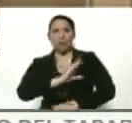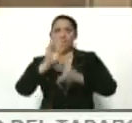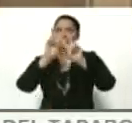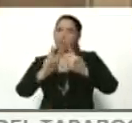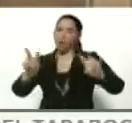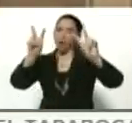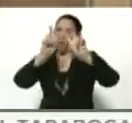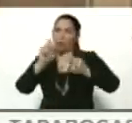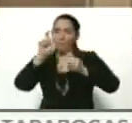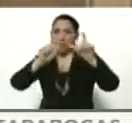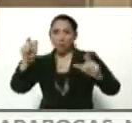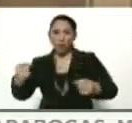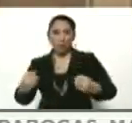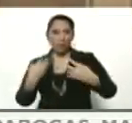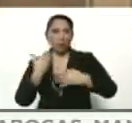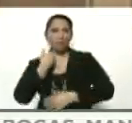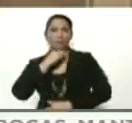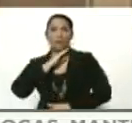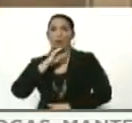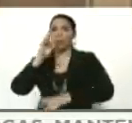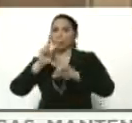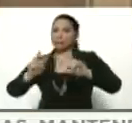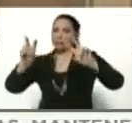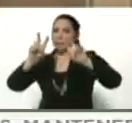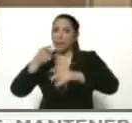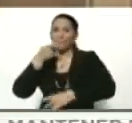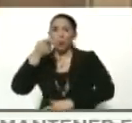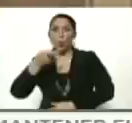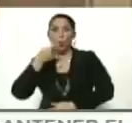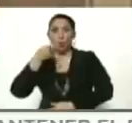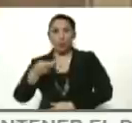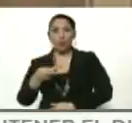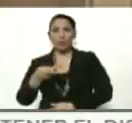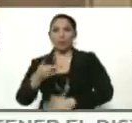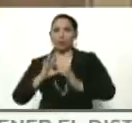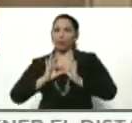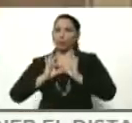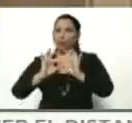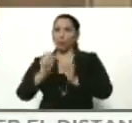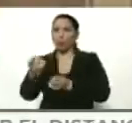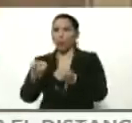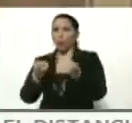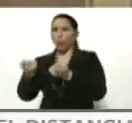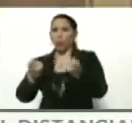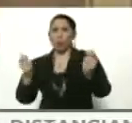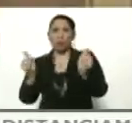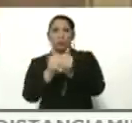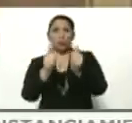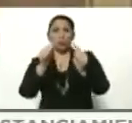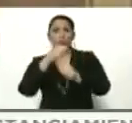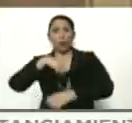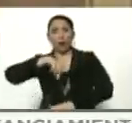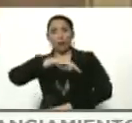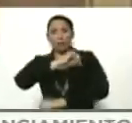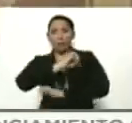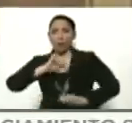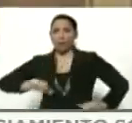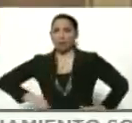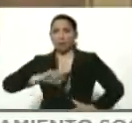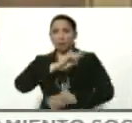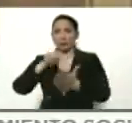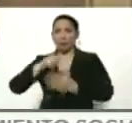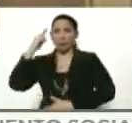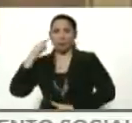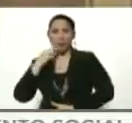revisando los casos, revisando las políticas, afianzando los controles con nuestra Fuerza Armada Nacional Bolivariana y